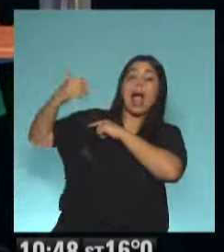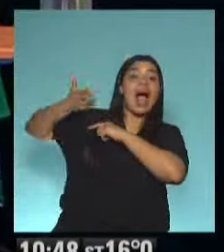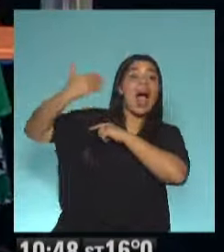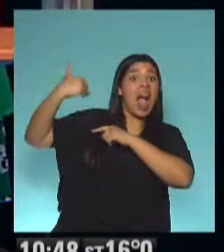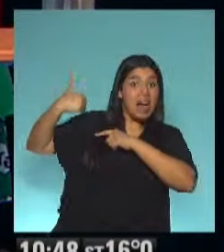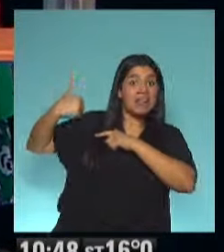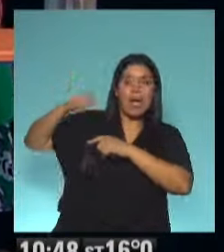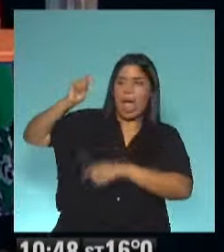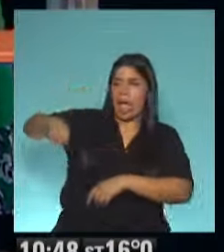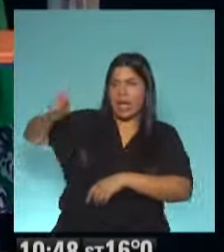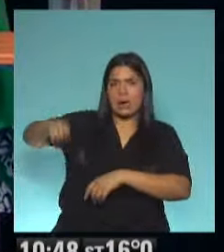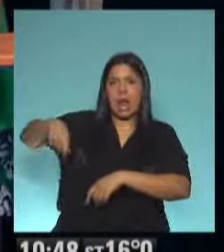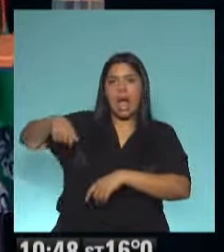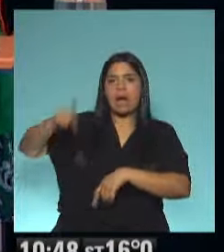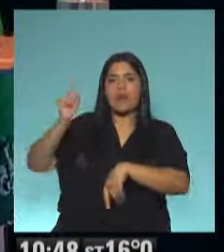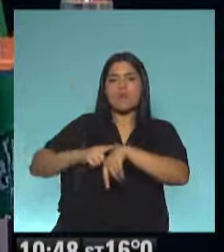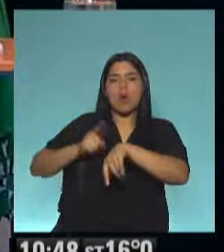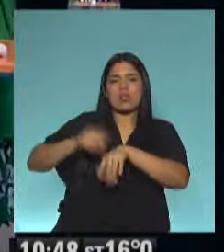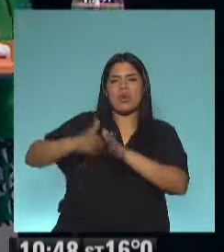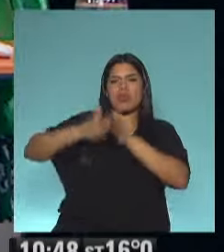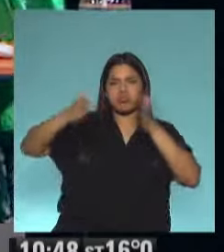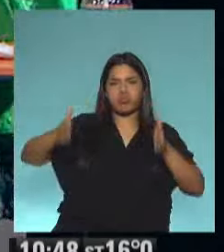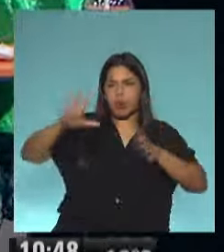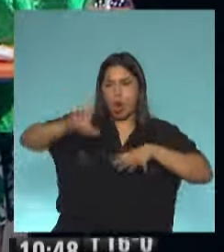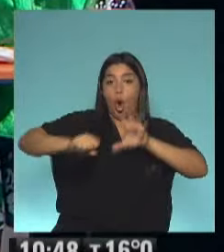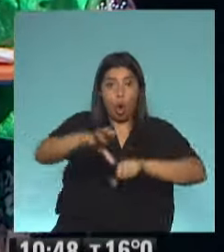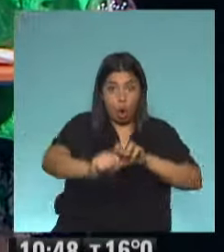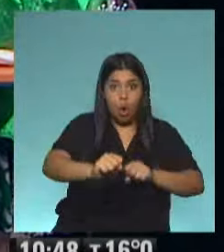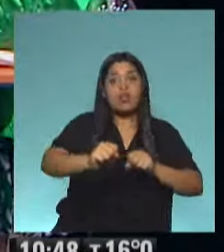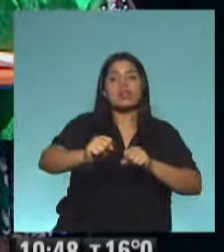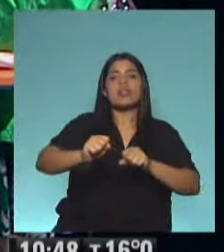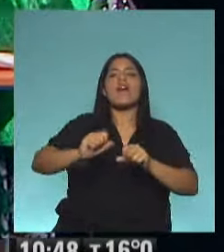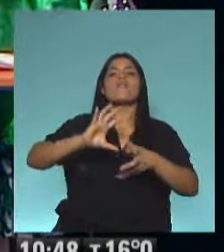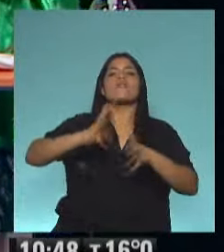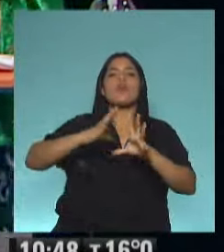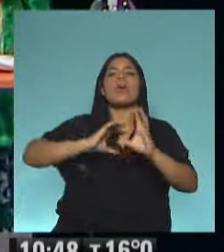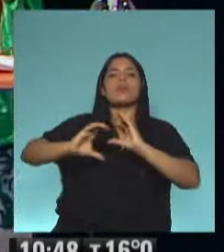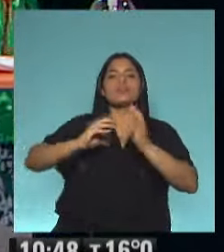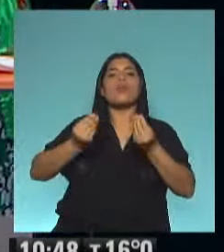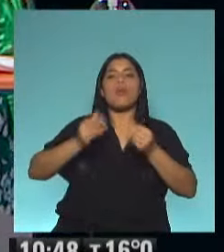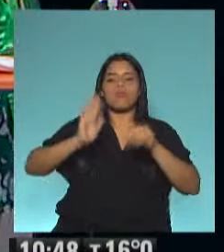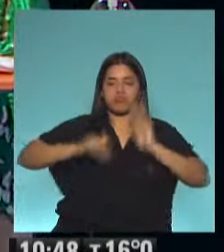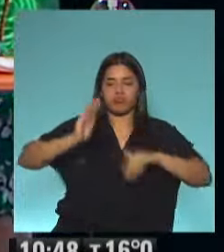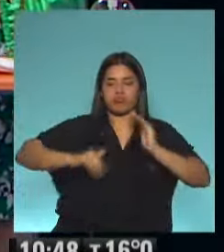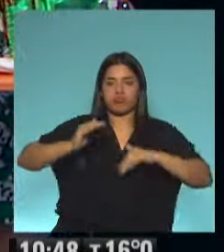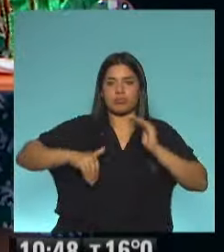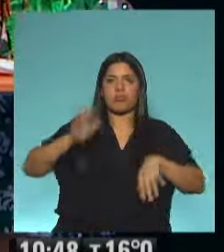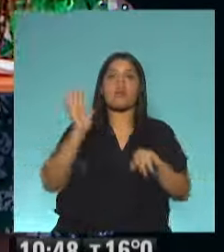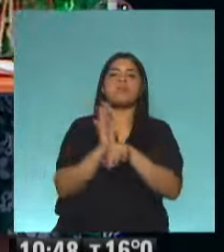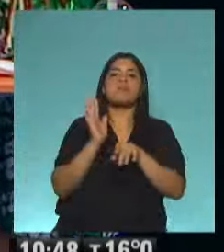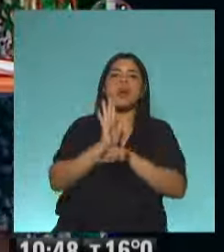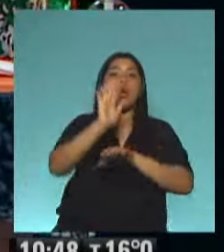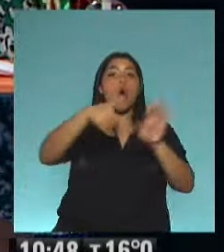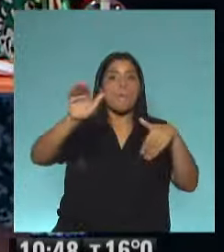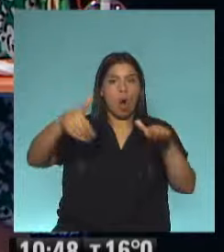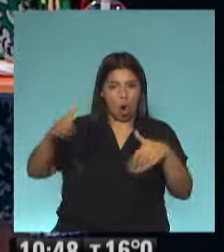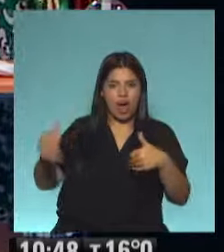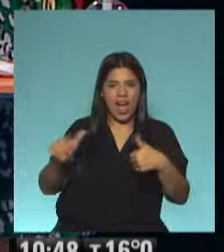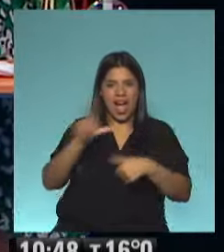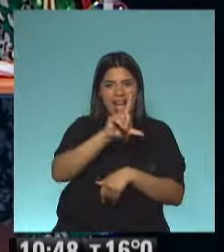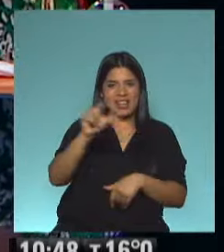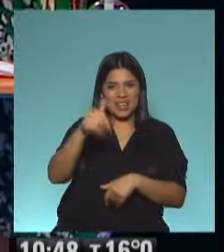llegado en la época de la colonia y la manera de comunicarse. Era llamándose con esos tambores. Ahí tenemos, tambor. Sí, hemos puesto tambor en